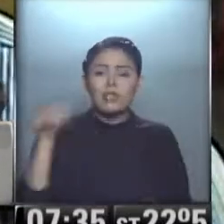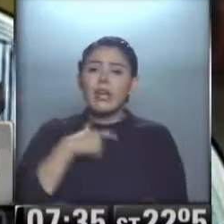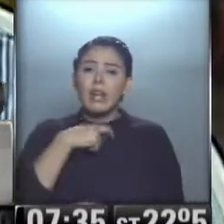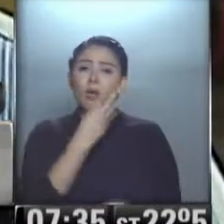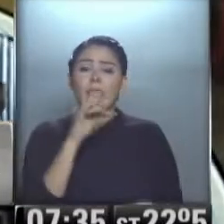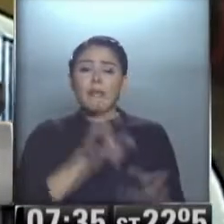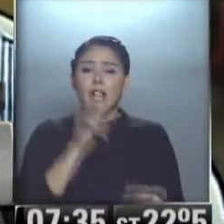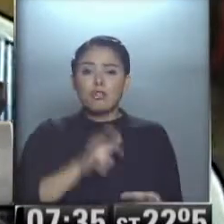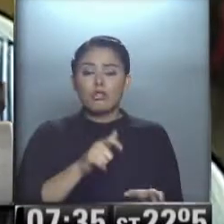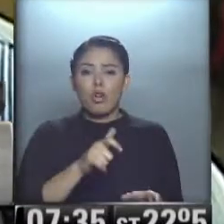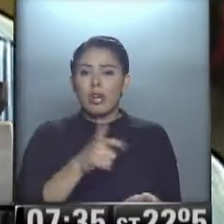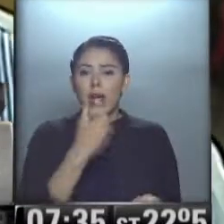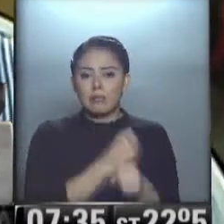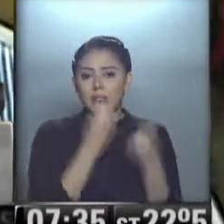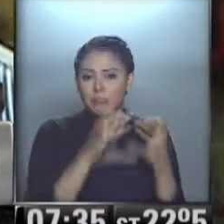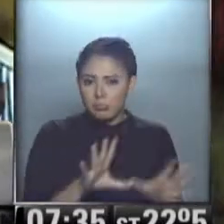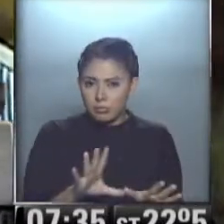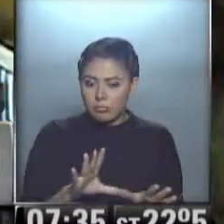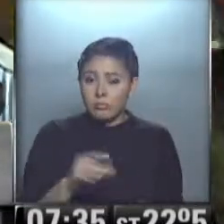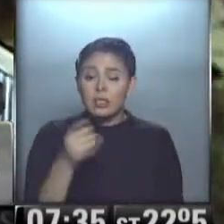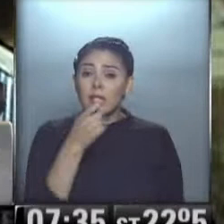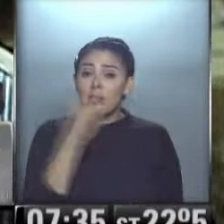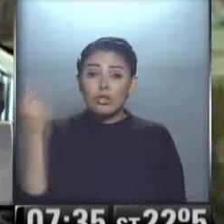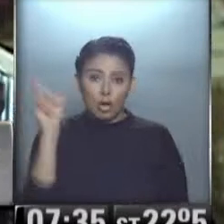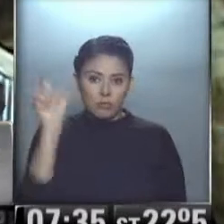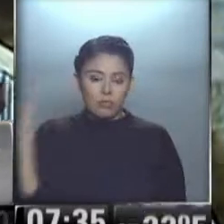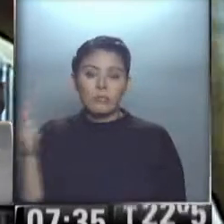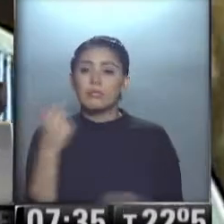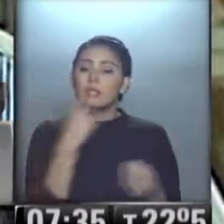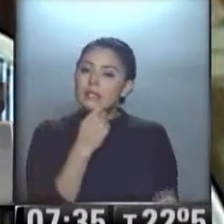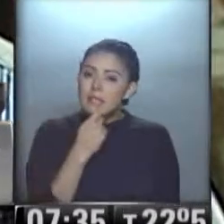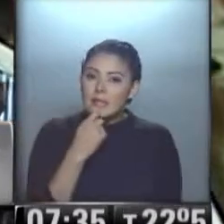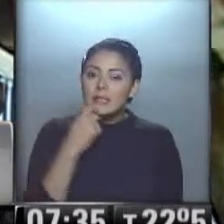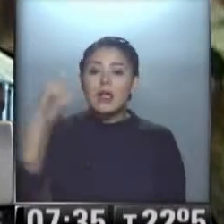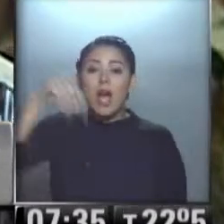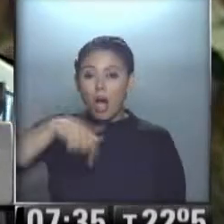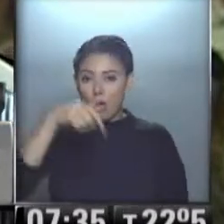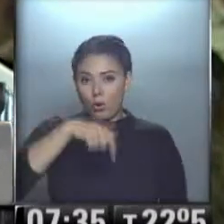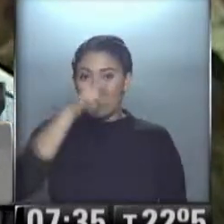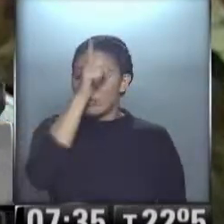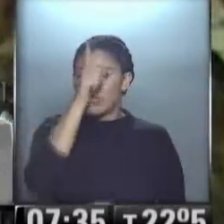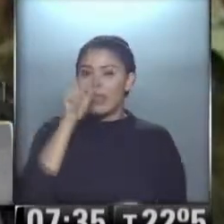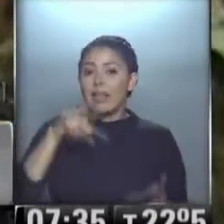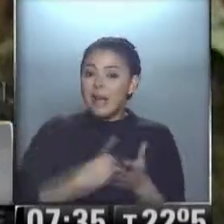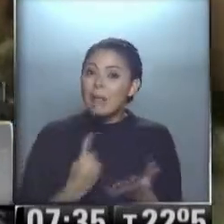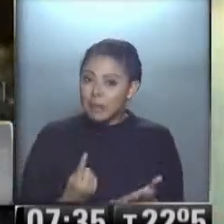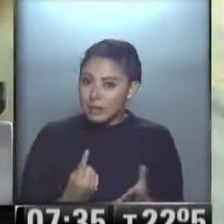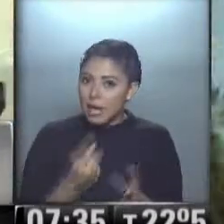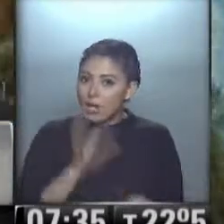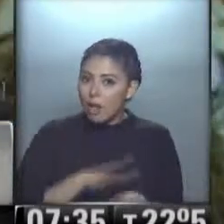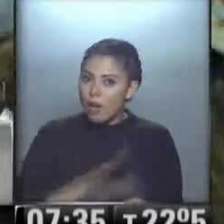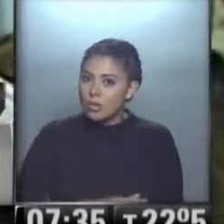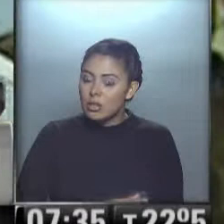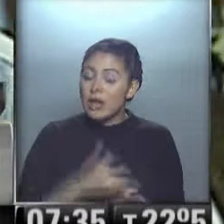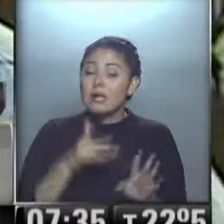calle, Sergio Lipovich y Jorge Andino. Y teniendo en cuenta que pasaron a mano de la metropolitana, según